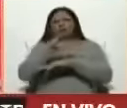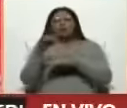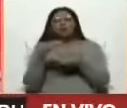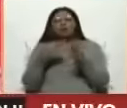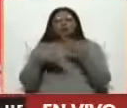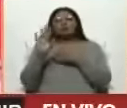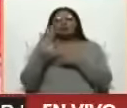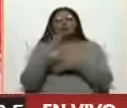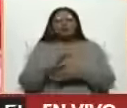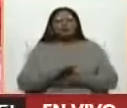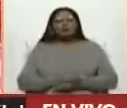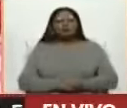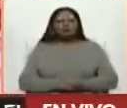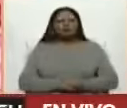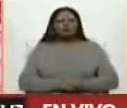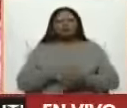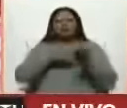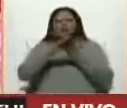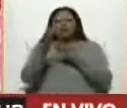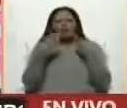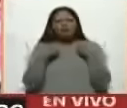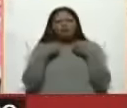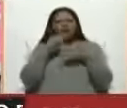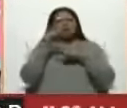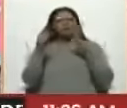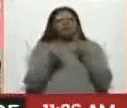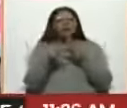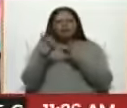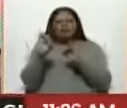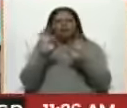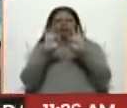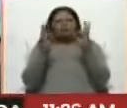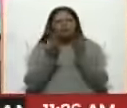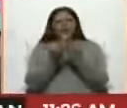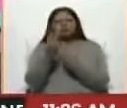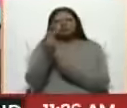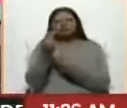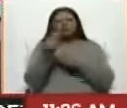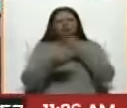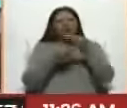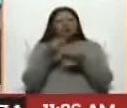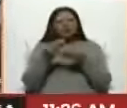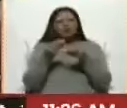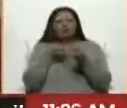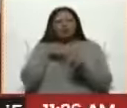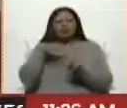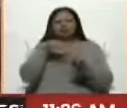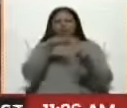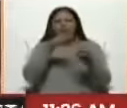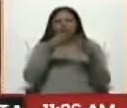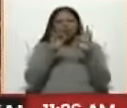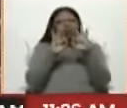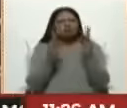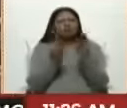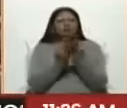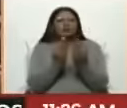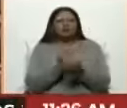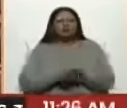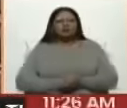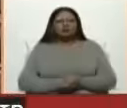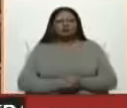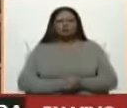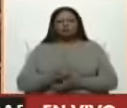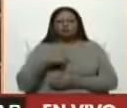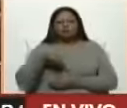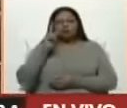que se fuera y que le garantizaban la vida a él y a la familia, pero que si no lo hacía, lo iban a perseguir a él y a toda la familia. Y